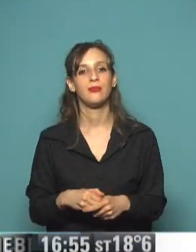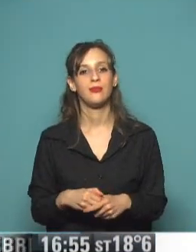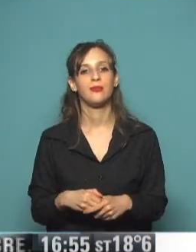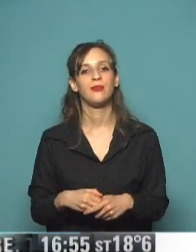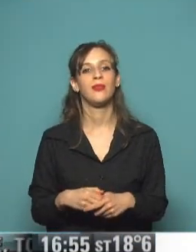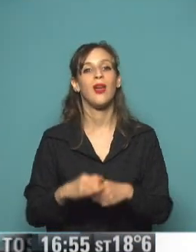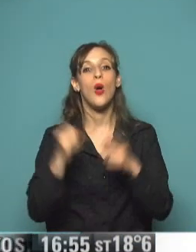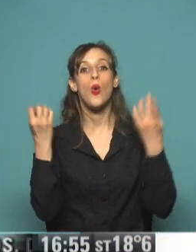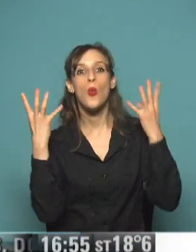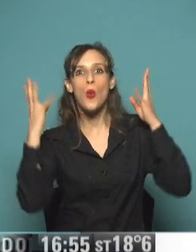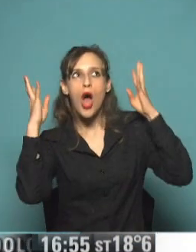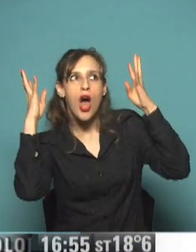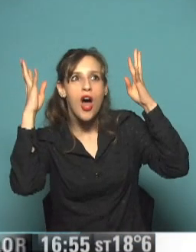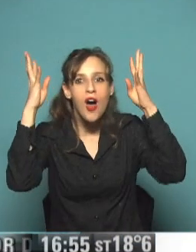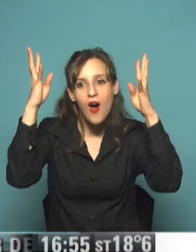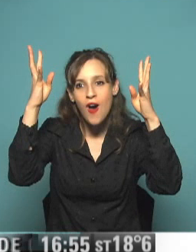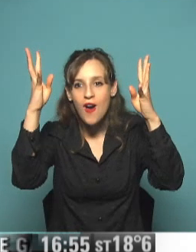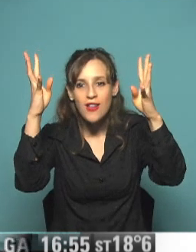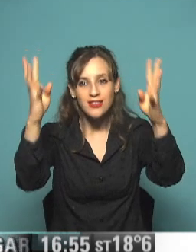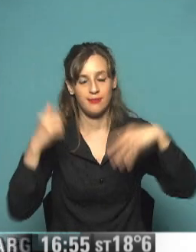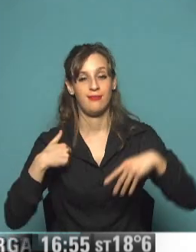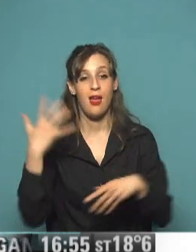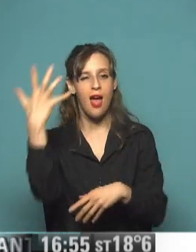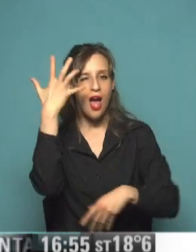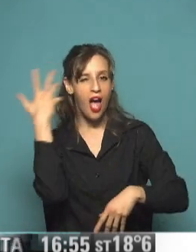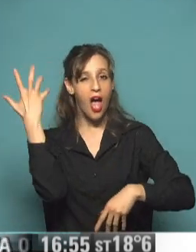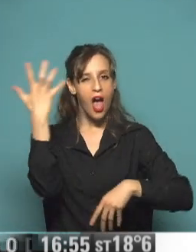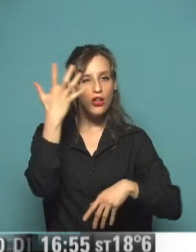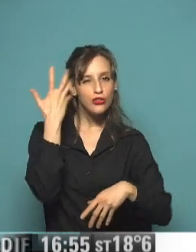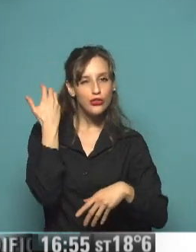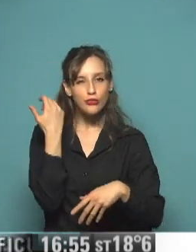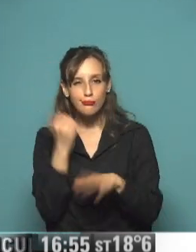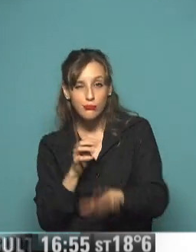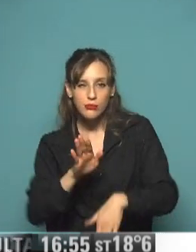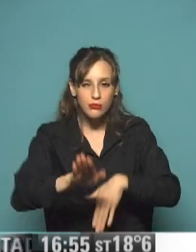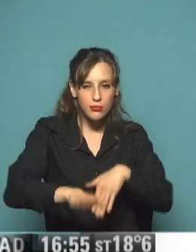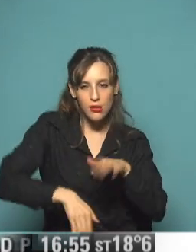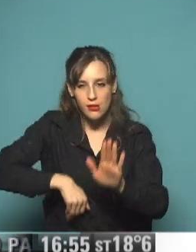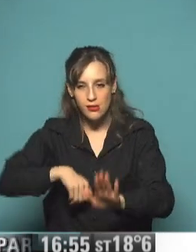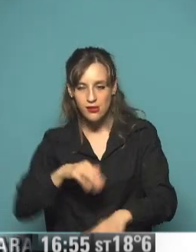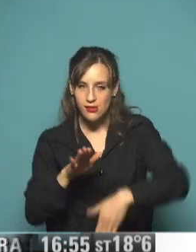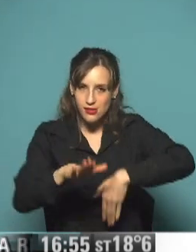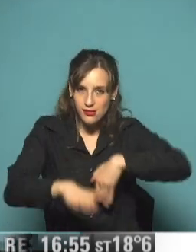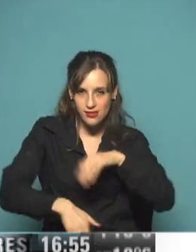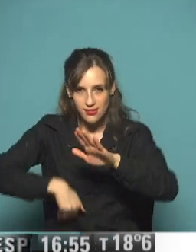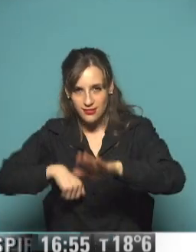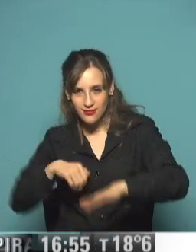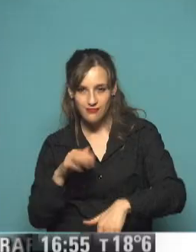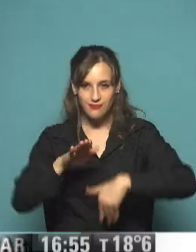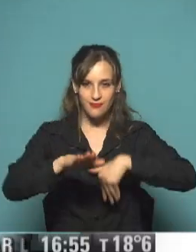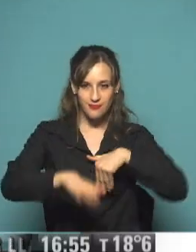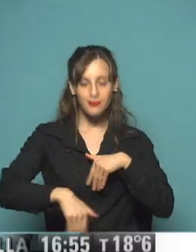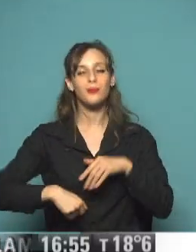bosque sigiloso, un gatito siempre está. Repite. Por el bosque sigiloso, un